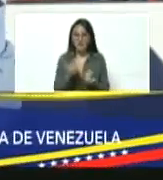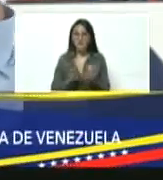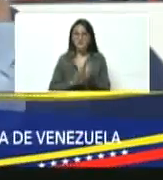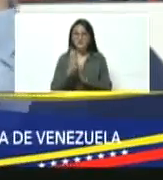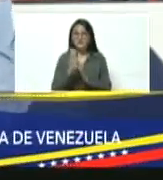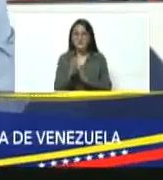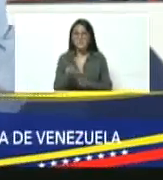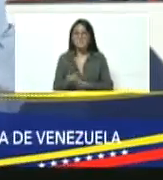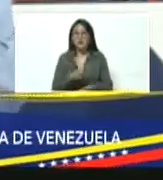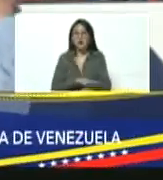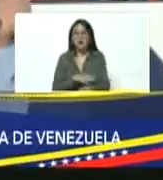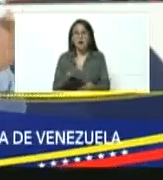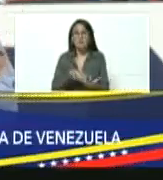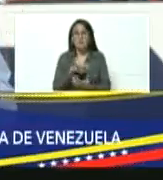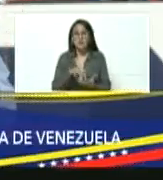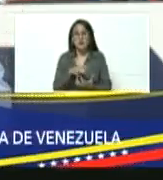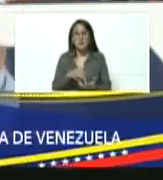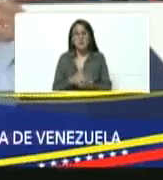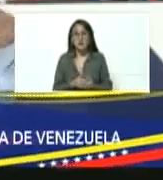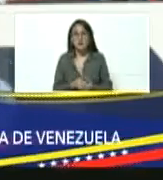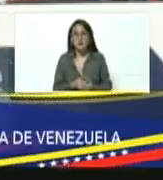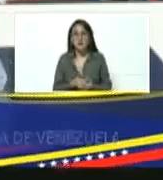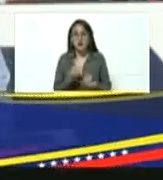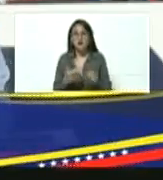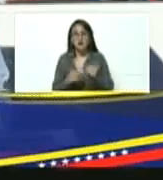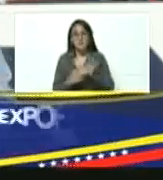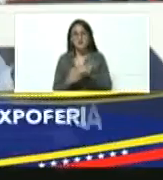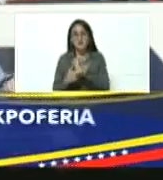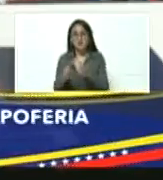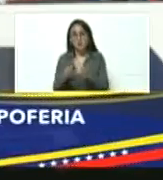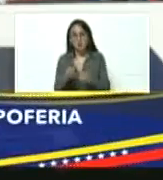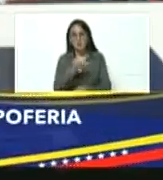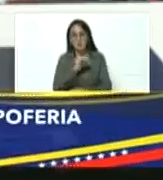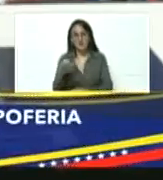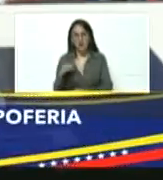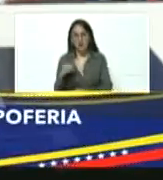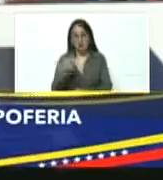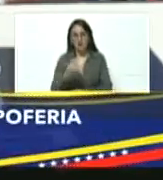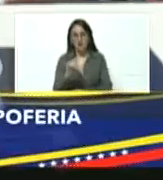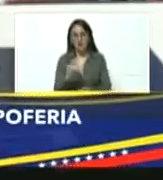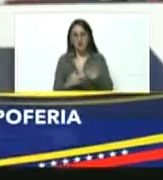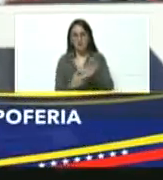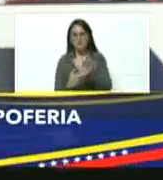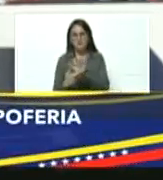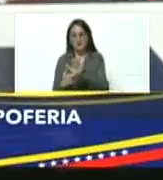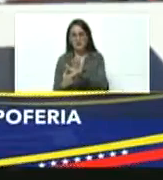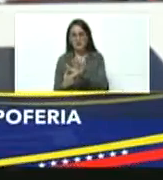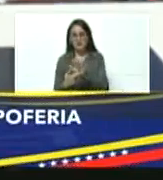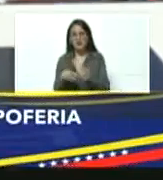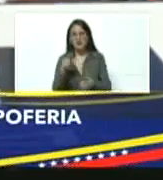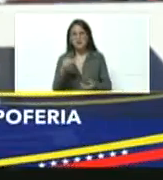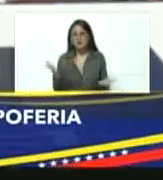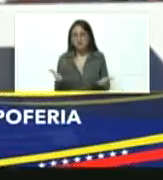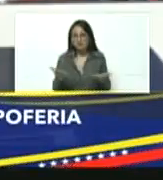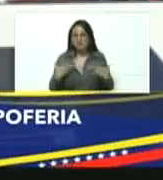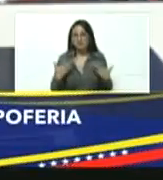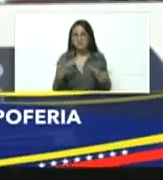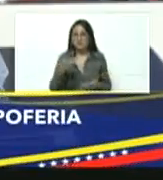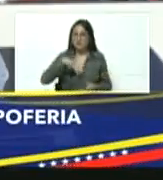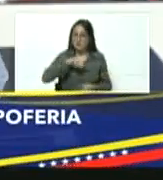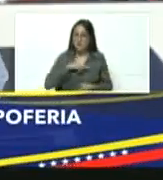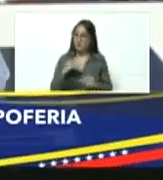las peores dificultades. Aquí hay representantes del sector privado, de la industria privada, y su optimismo también es el